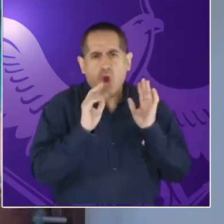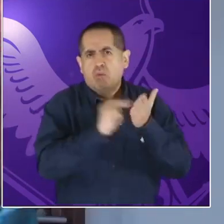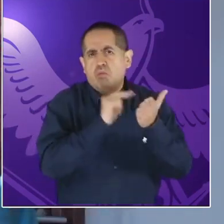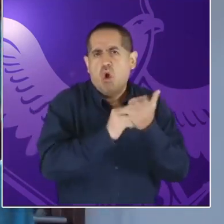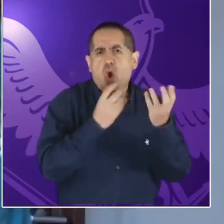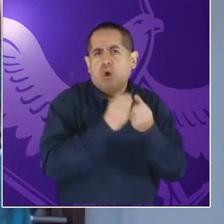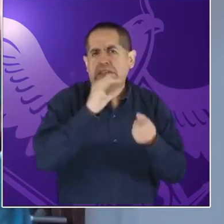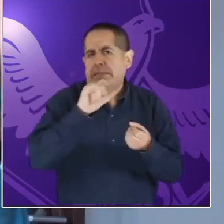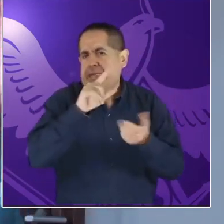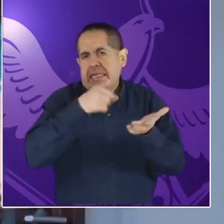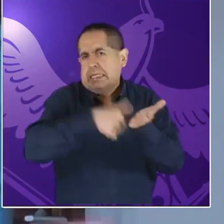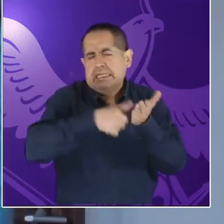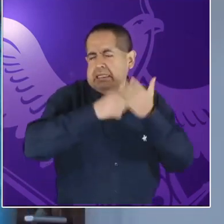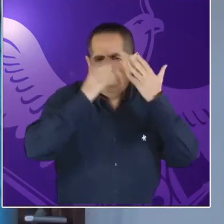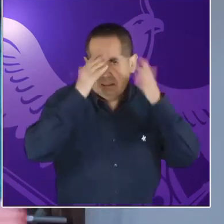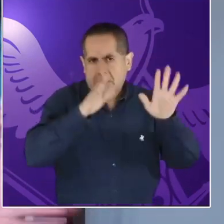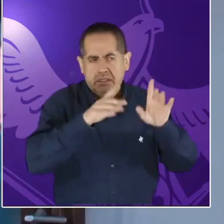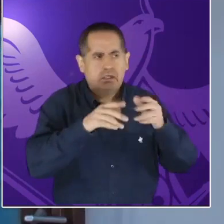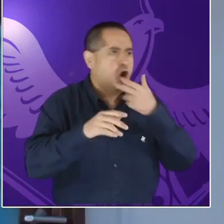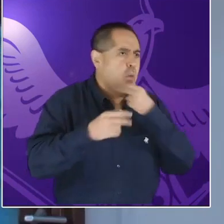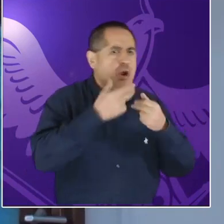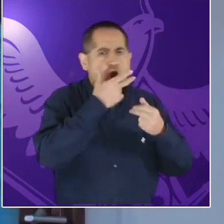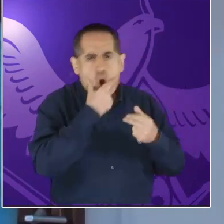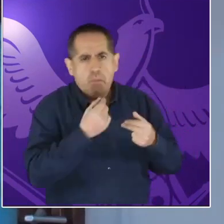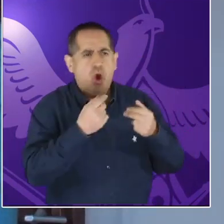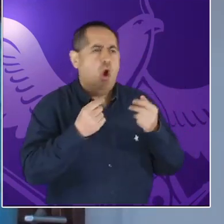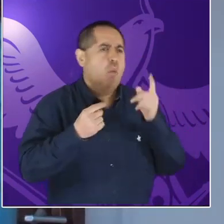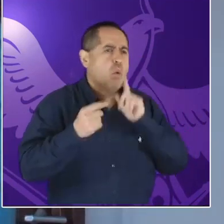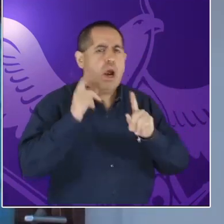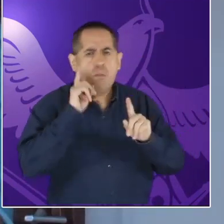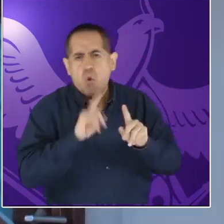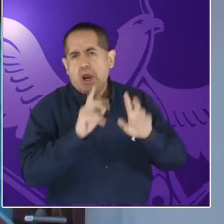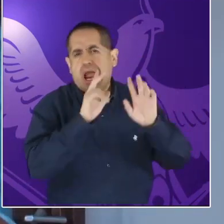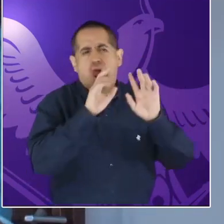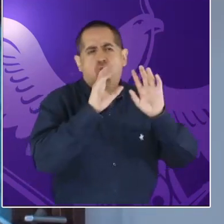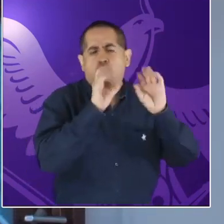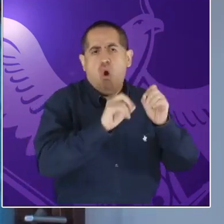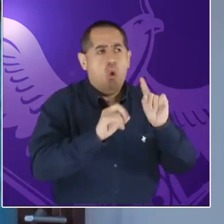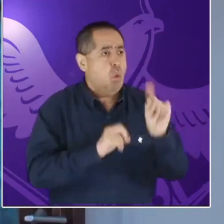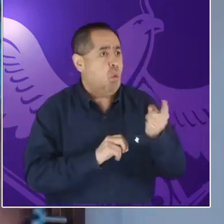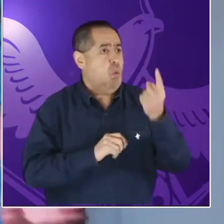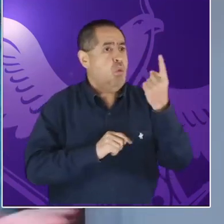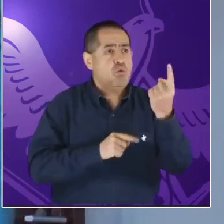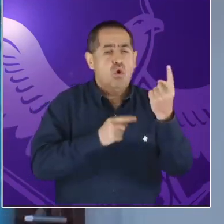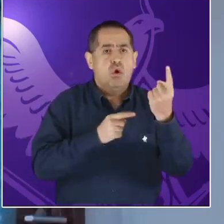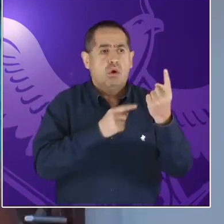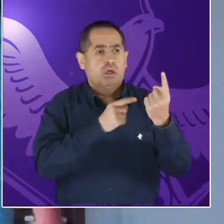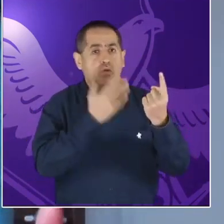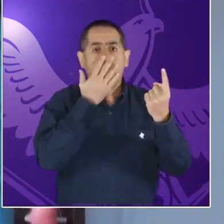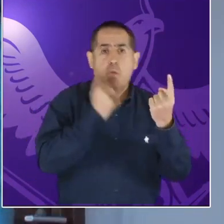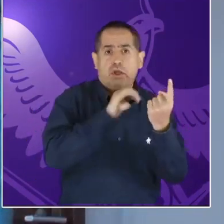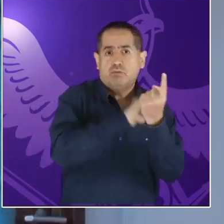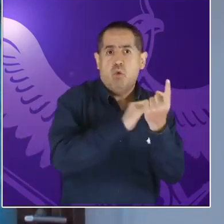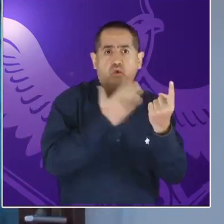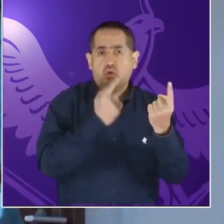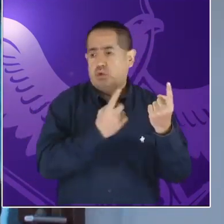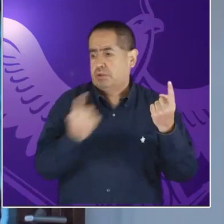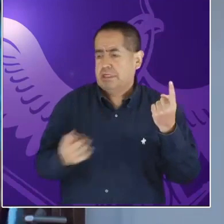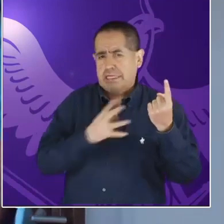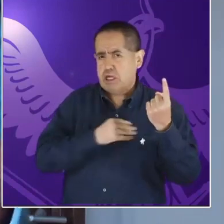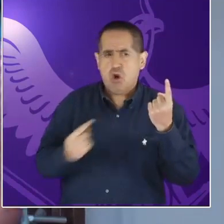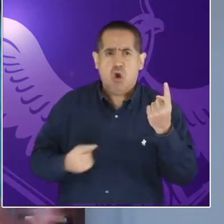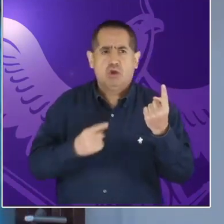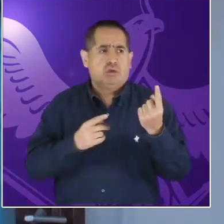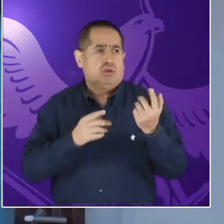matrimonio, simplemente, ¿verdad?, por una unión de hechos u otro tipo de acuerdo de unión civil, ¿no?, que es del mismo sexo, de distinto sexo, o una